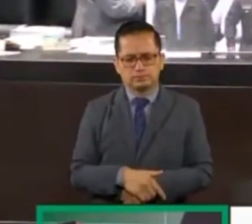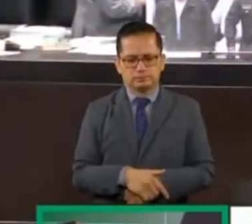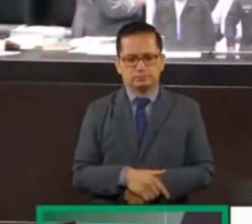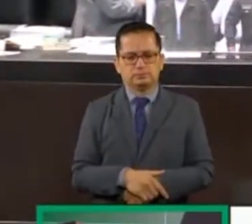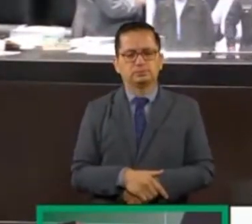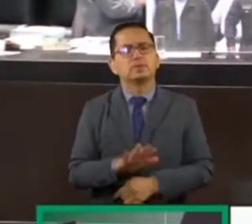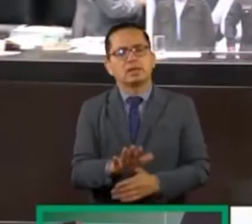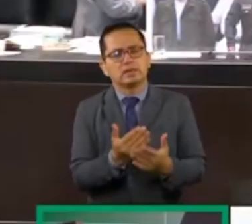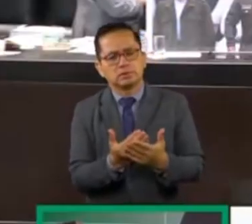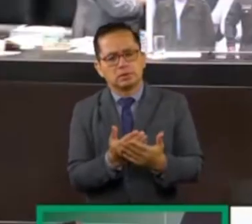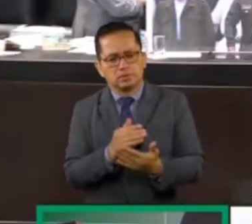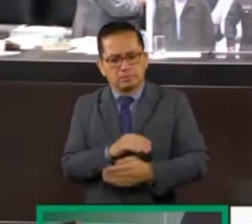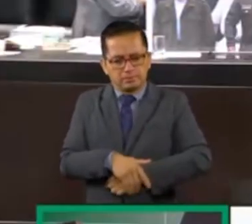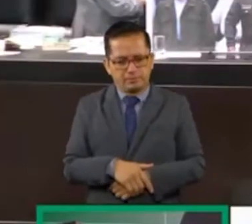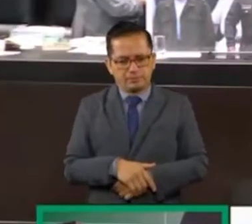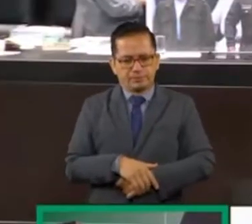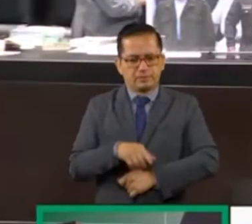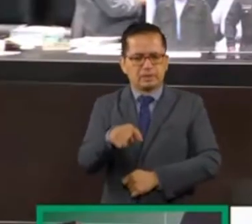Diputado